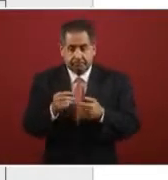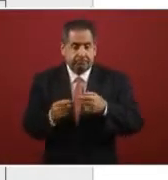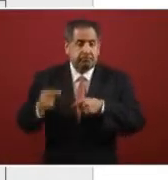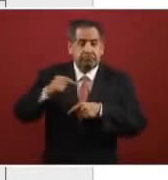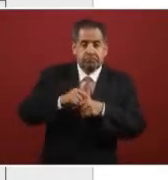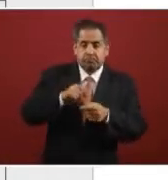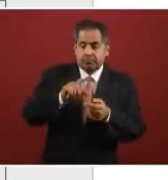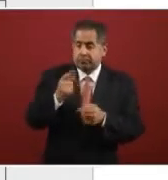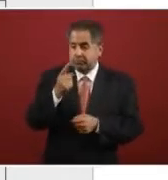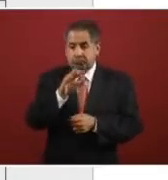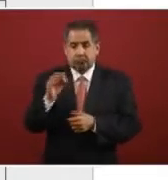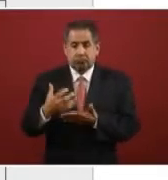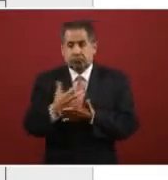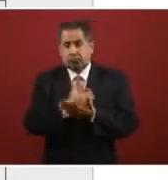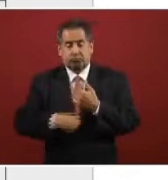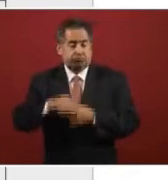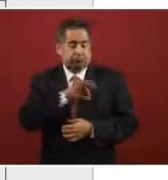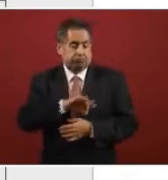21%.